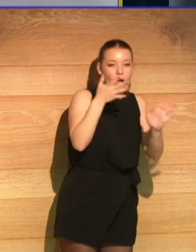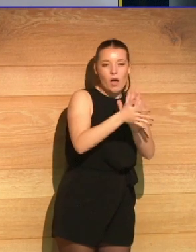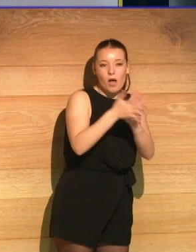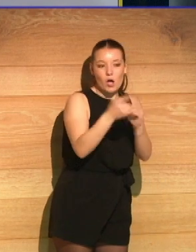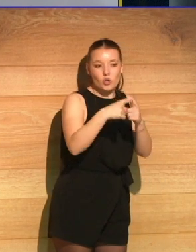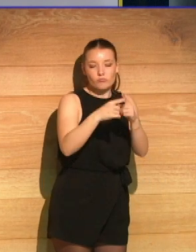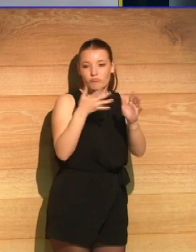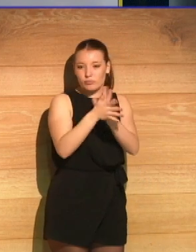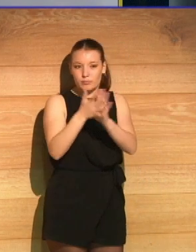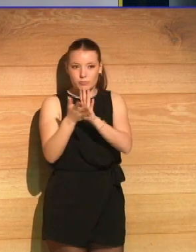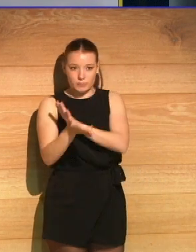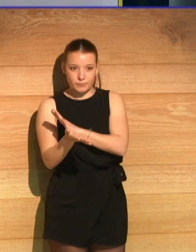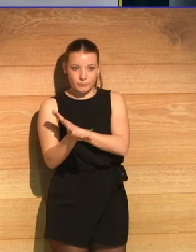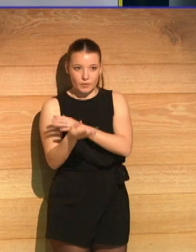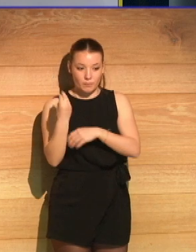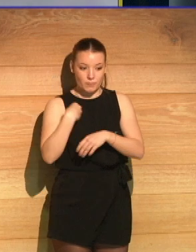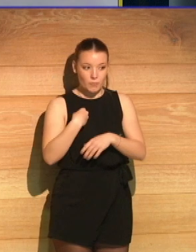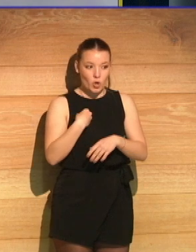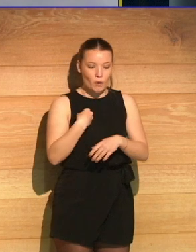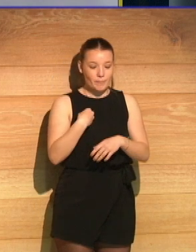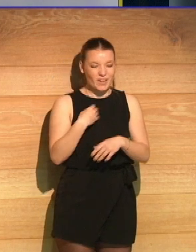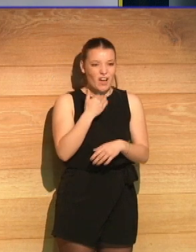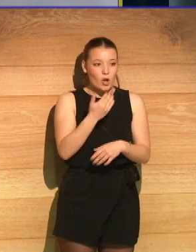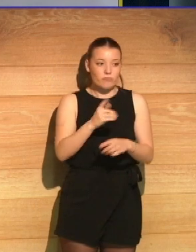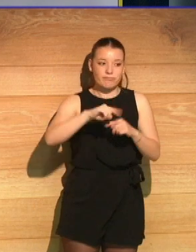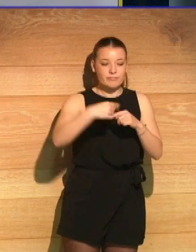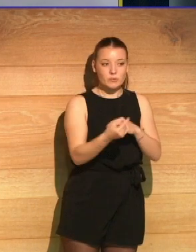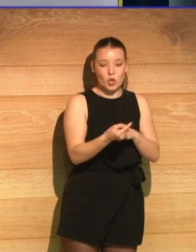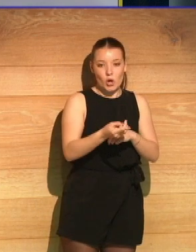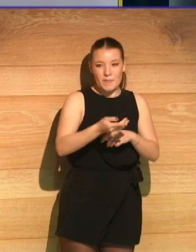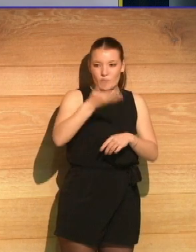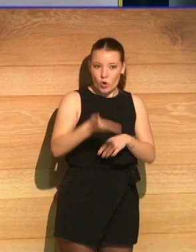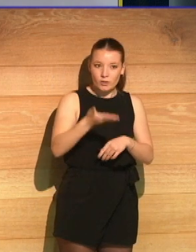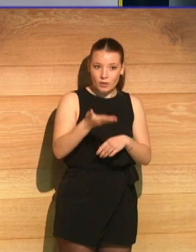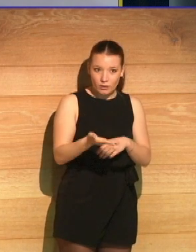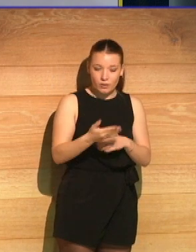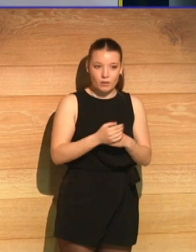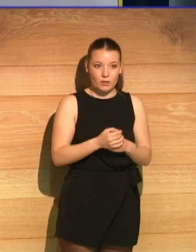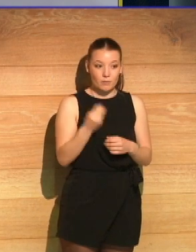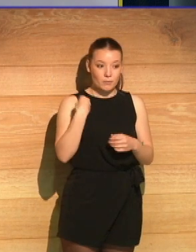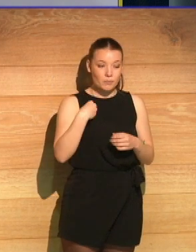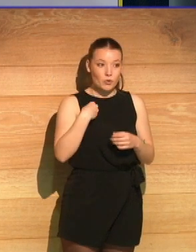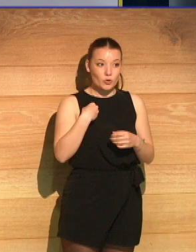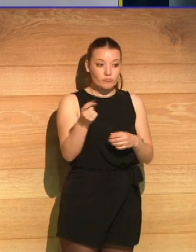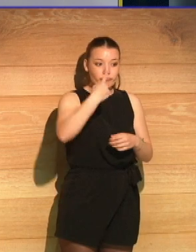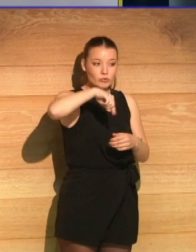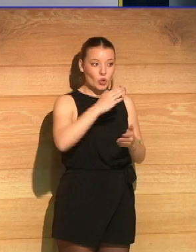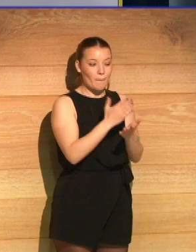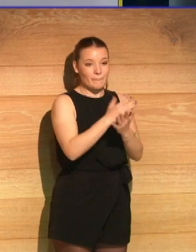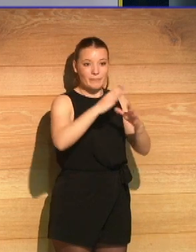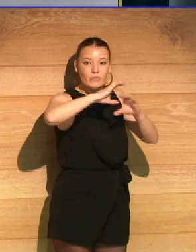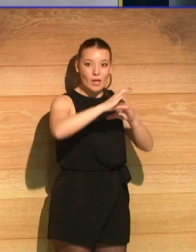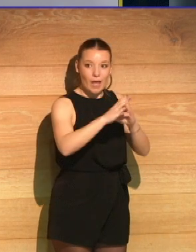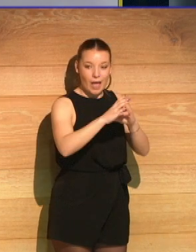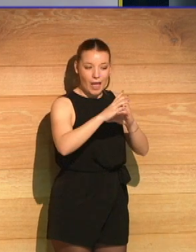estamos entendiendo un fenómeno muy importante. Entonces, bueno, y mediáticamente hablando, claro, os